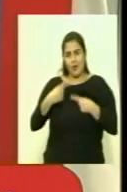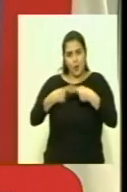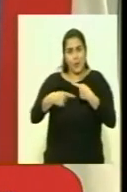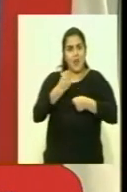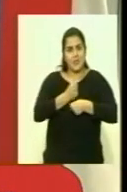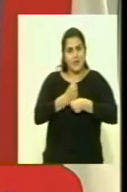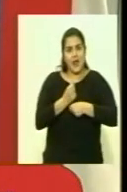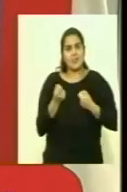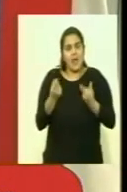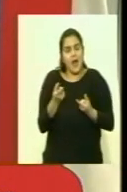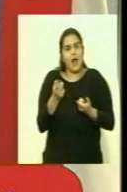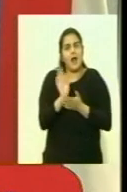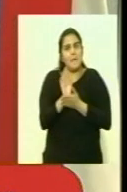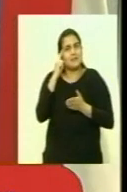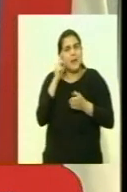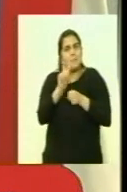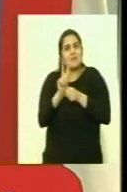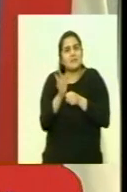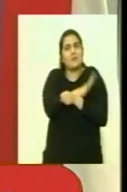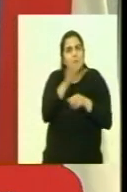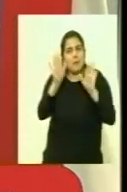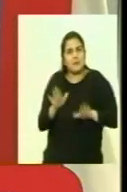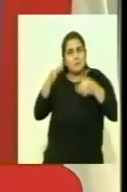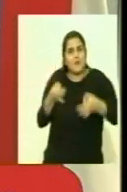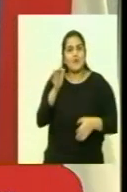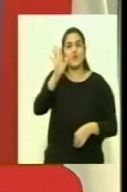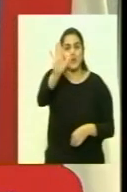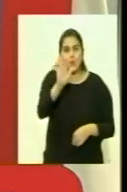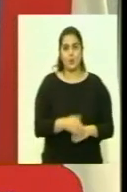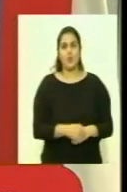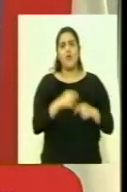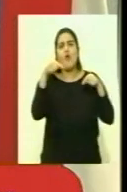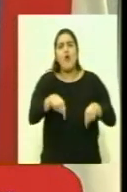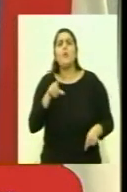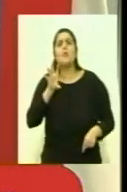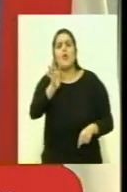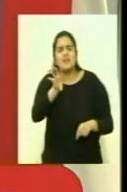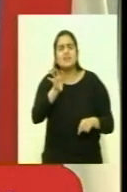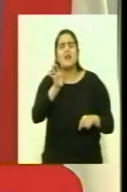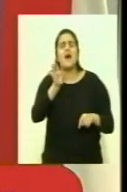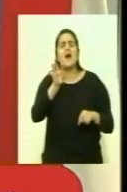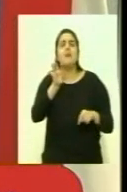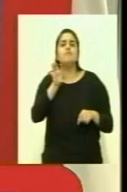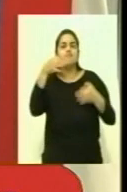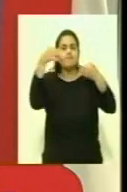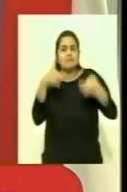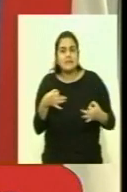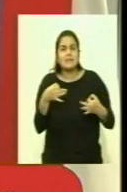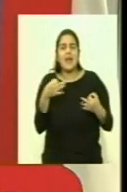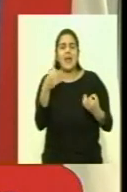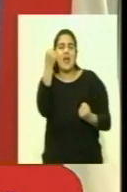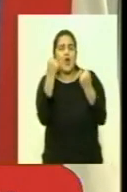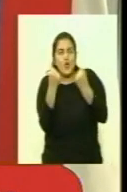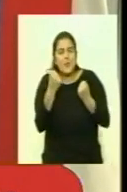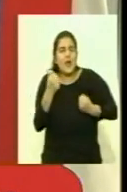en darle previsibilidad en el futuro. El tener hoy la provincia en condiciones saludables